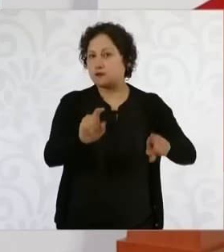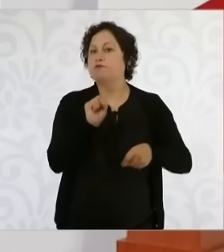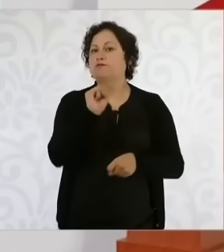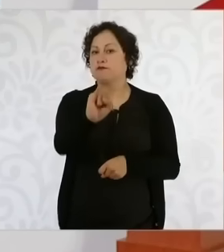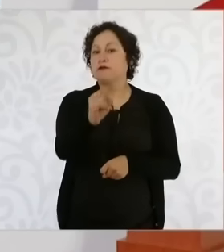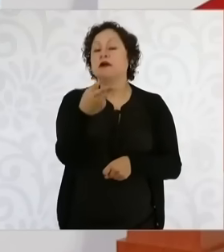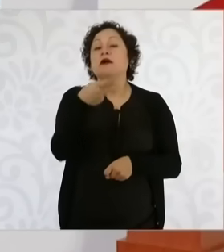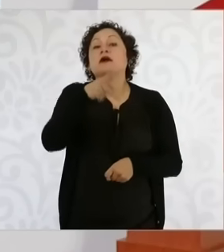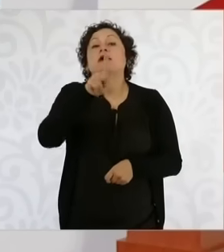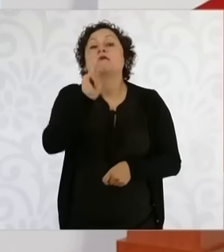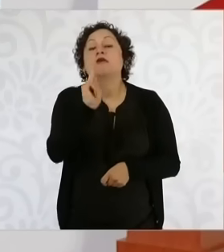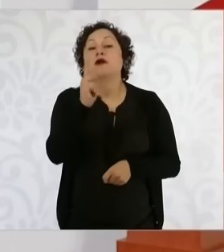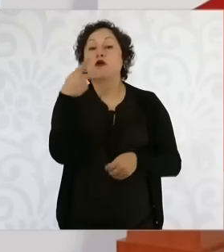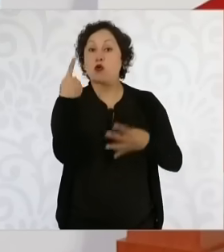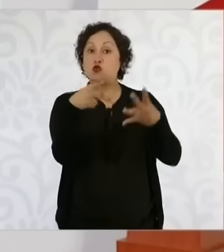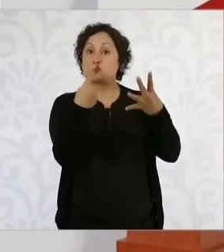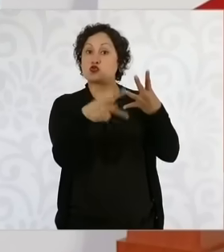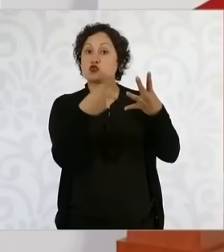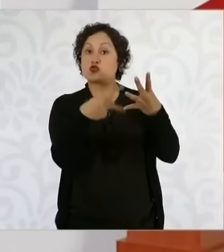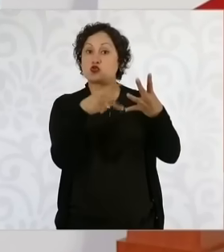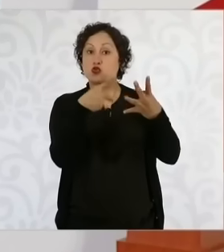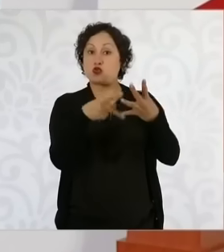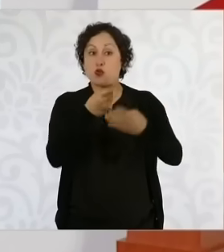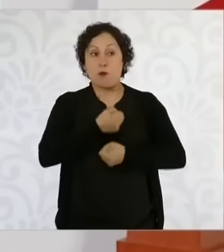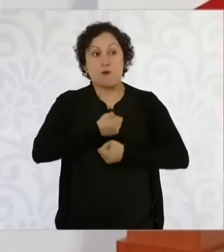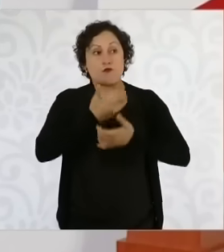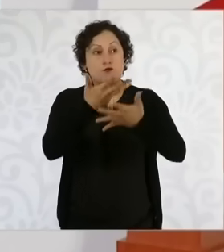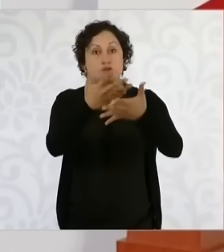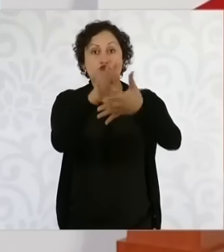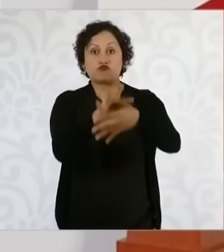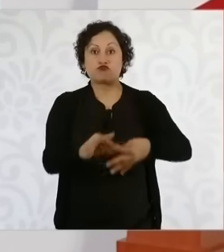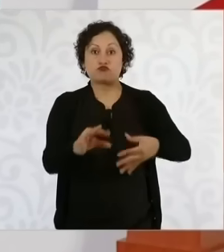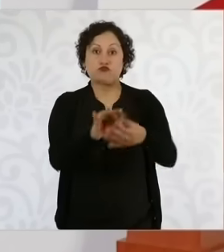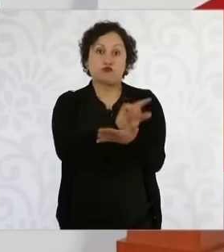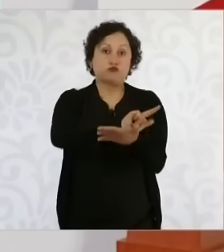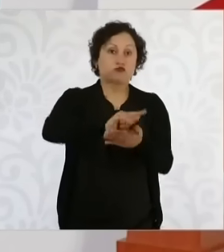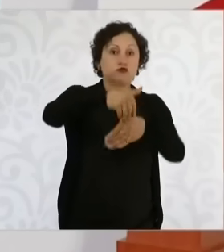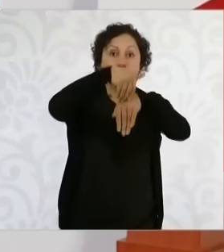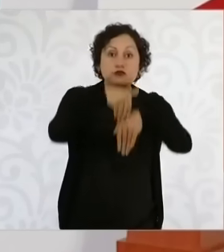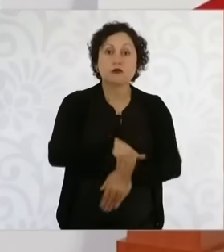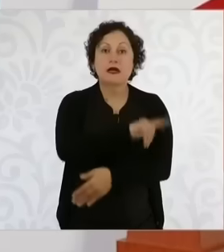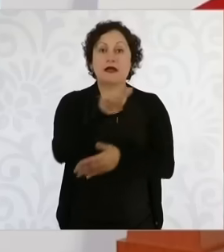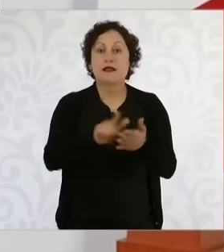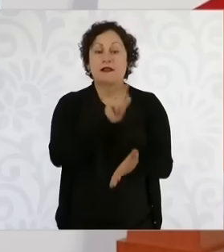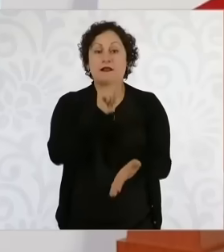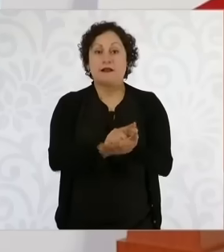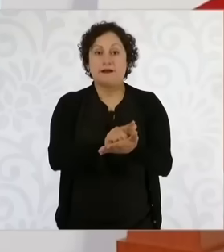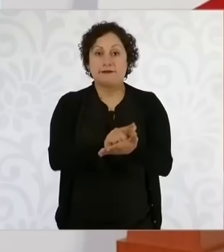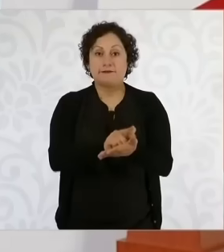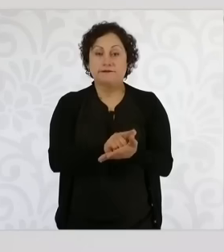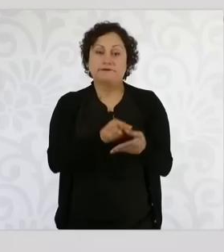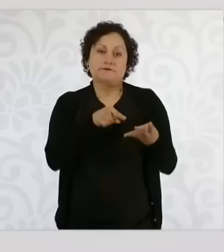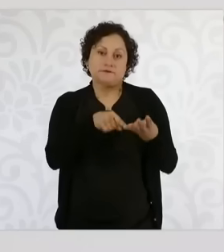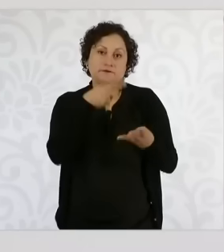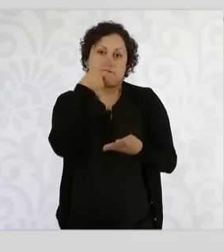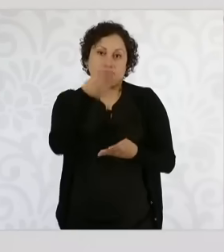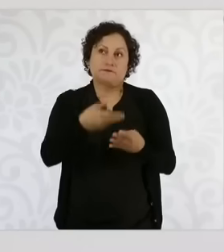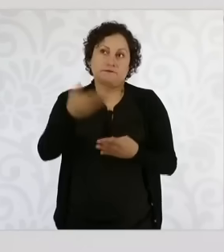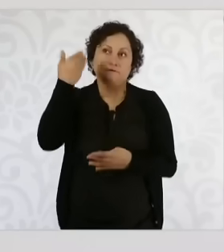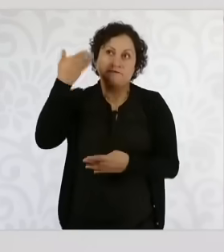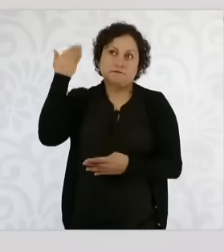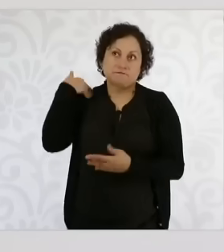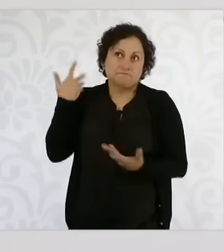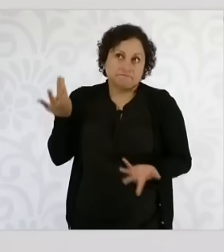es nítida su presentación. Y si ya lo hice antes, ¿por qué ahora voy a estar en